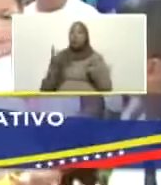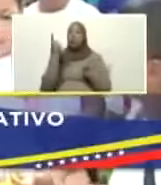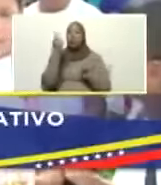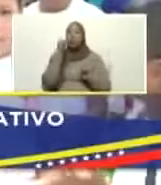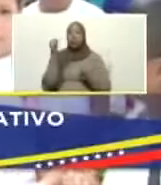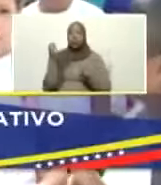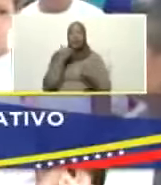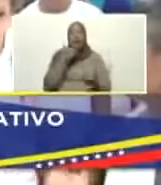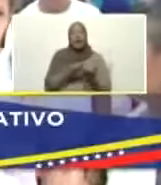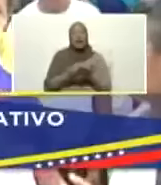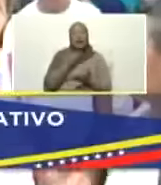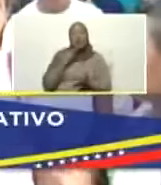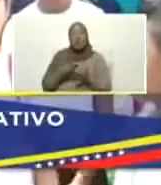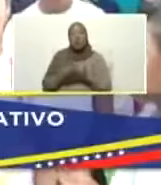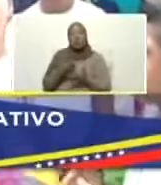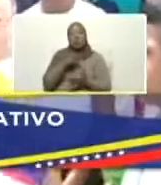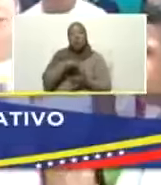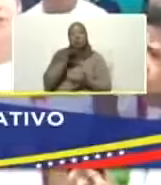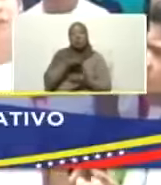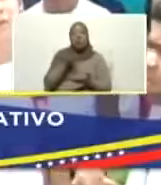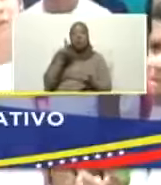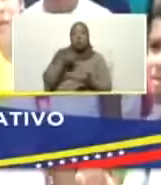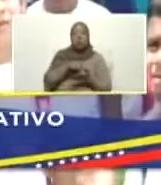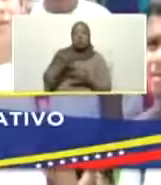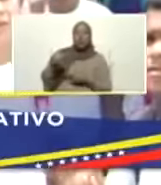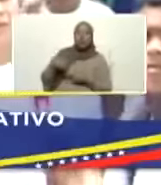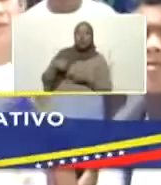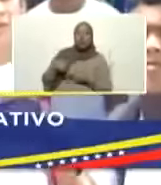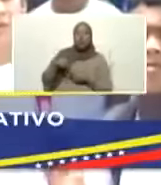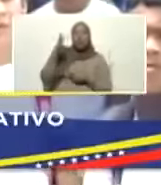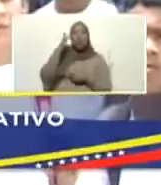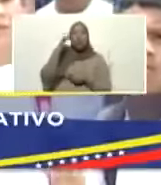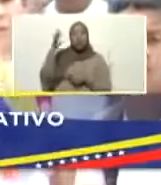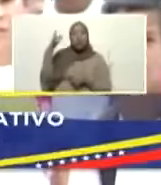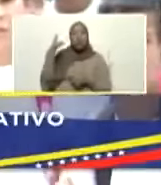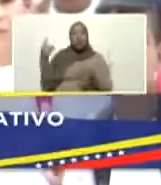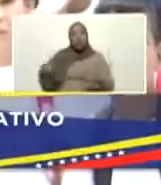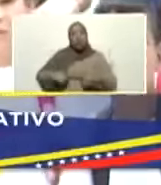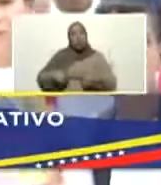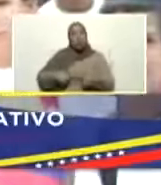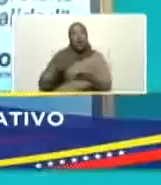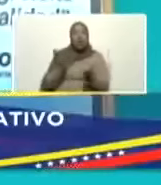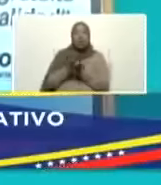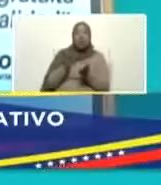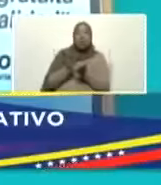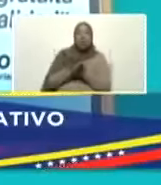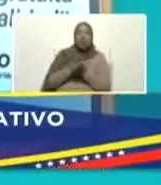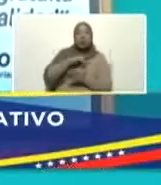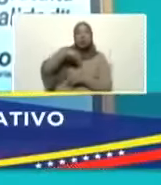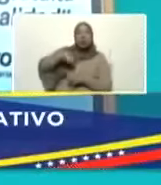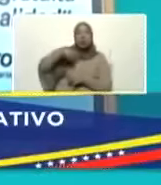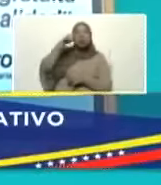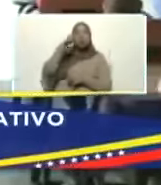que agradecerle por la apertura de nuestro gran sueño, nuestra escuela grande, nuestro complejo educativo